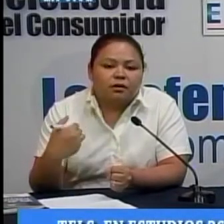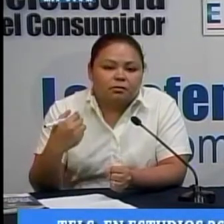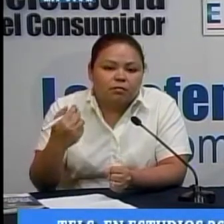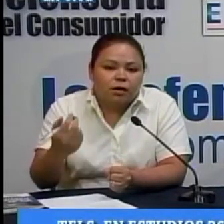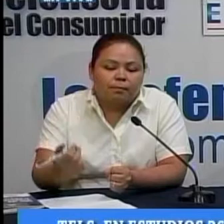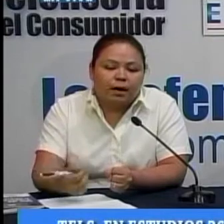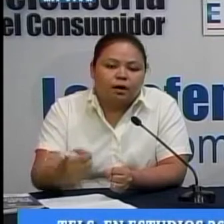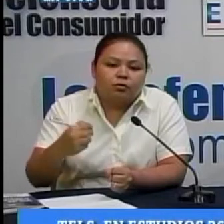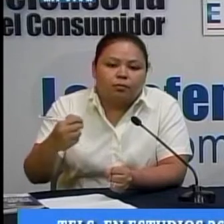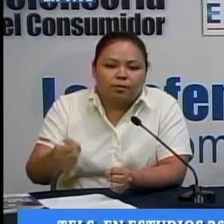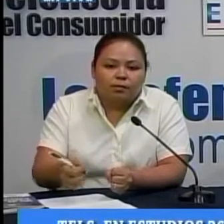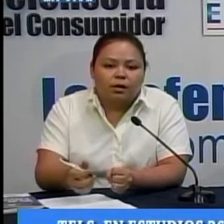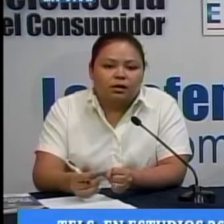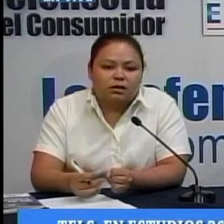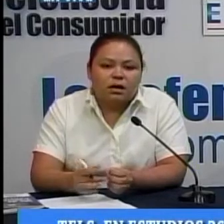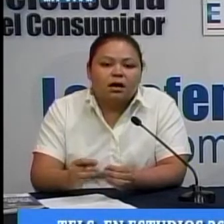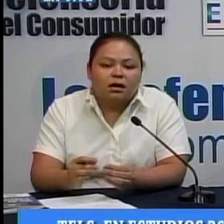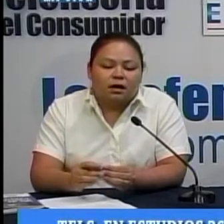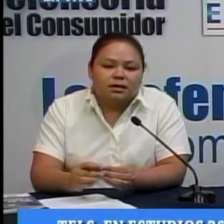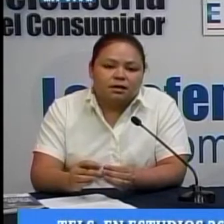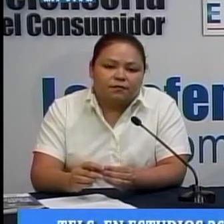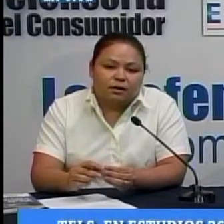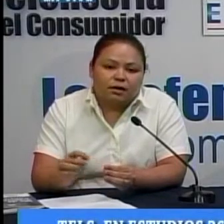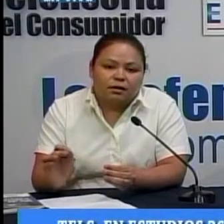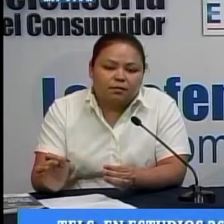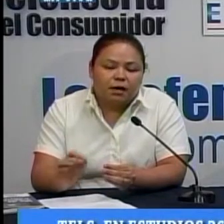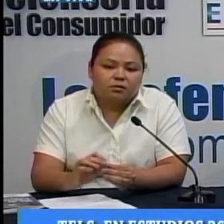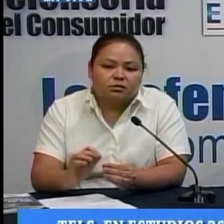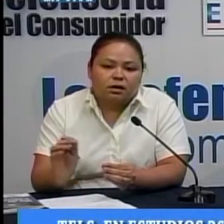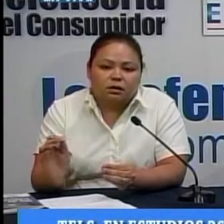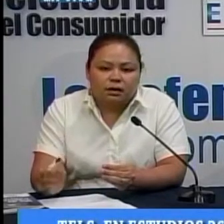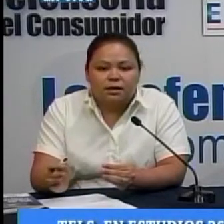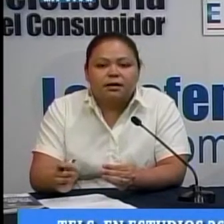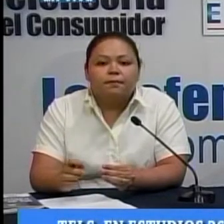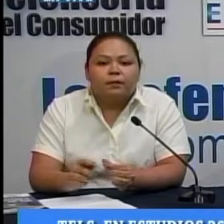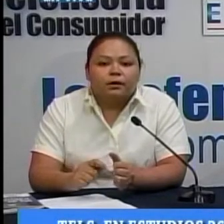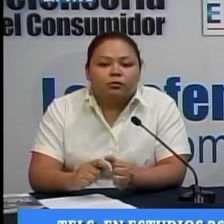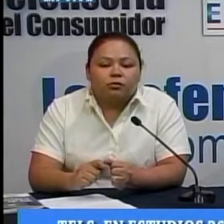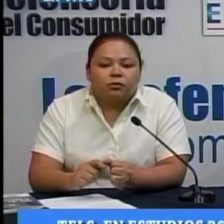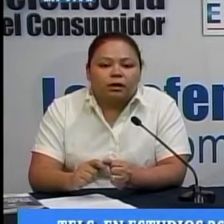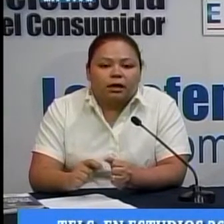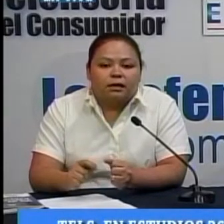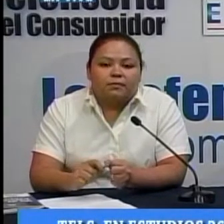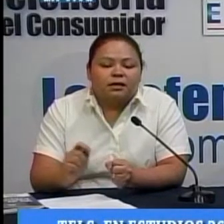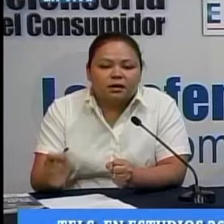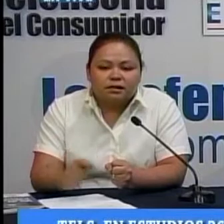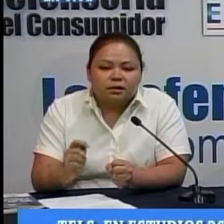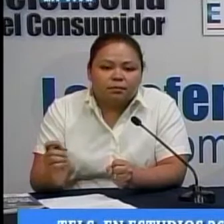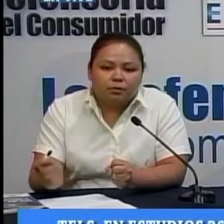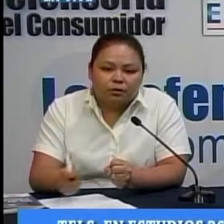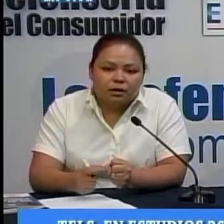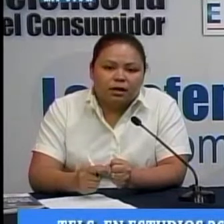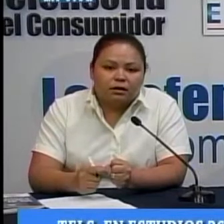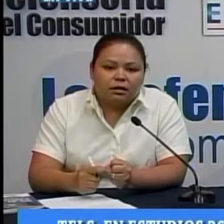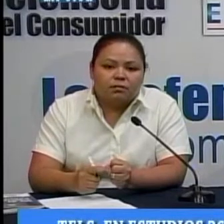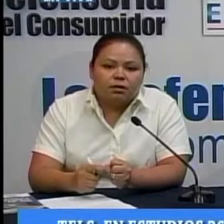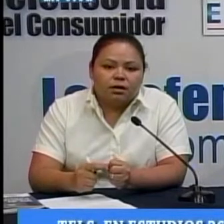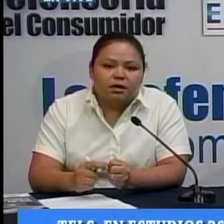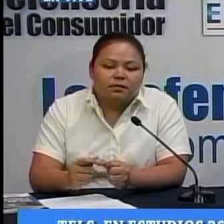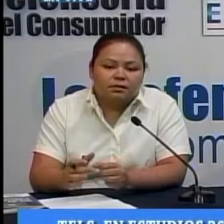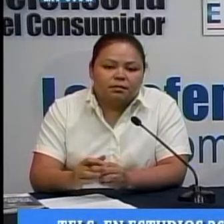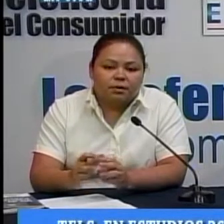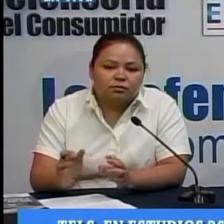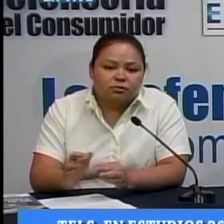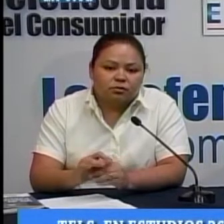nosotros efectuamos el pago, nos ponemos al día, es a final de mes, a los 30 días, nos eliminan ese reporte negativo